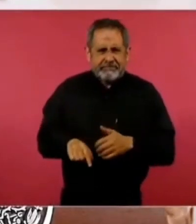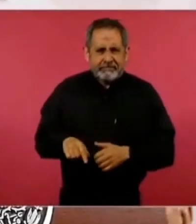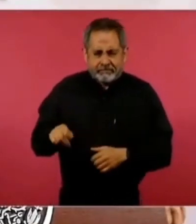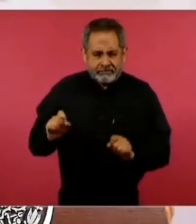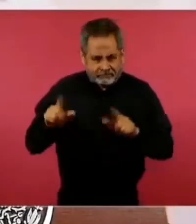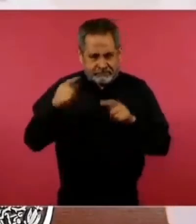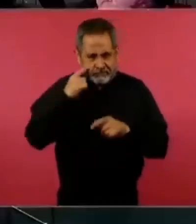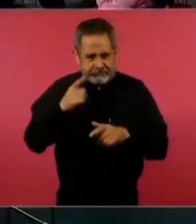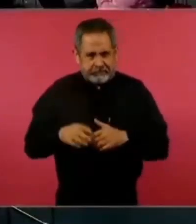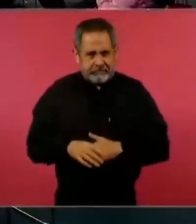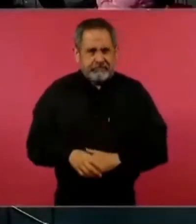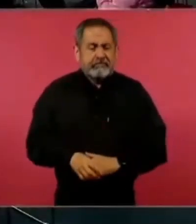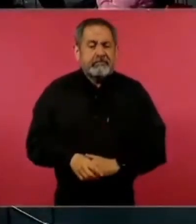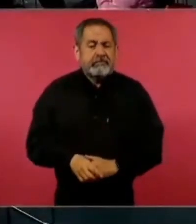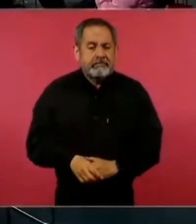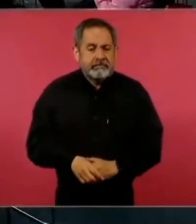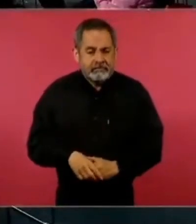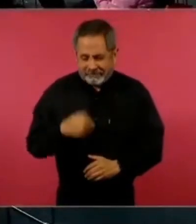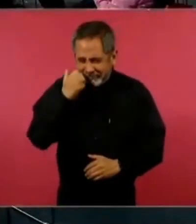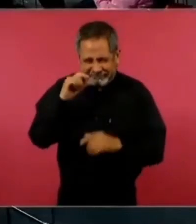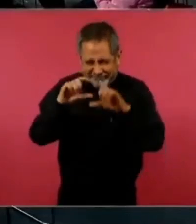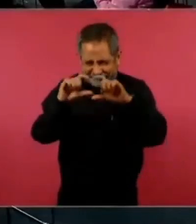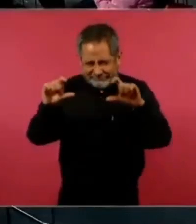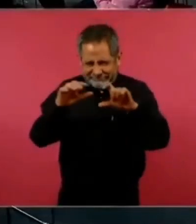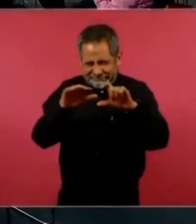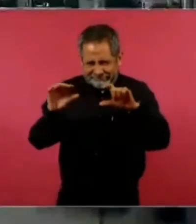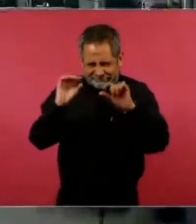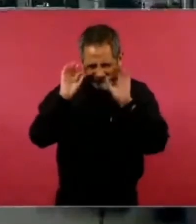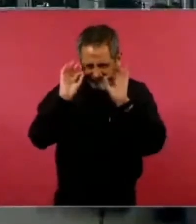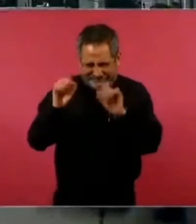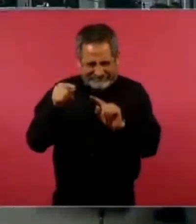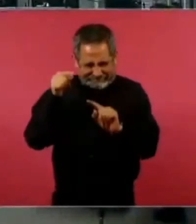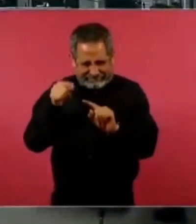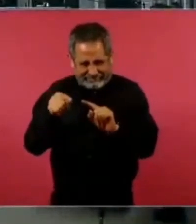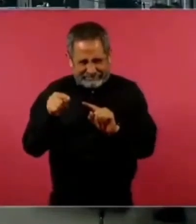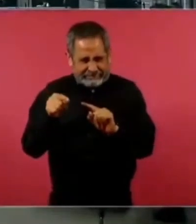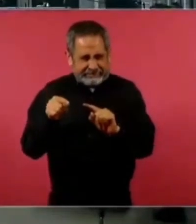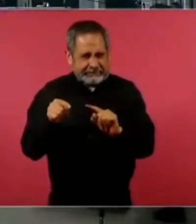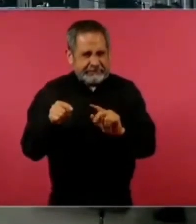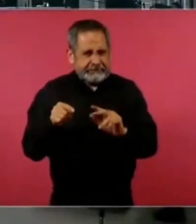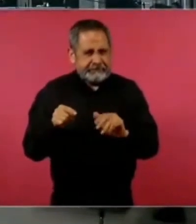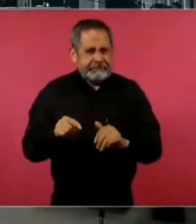Sí, pero quiero el